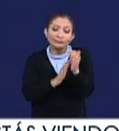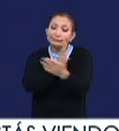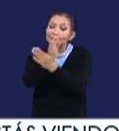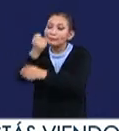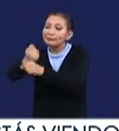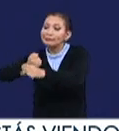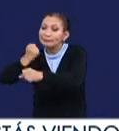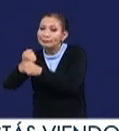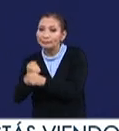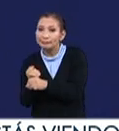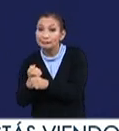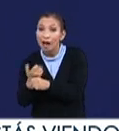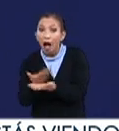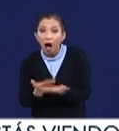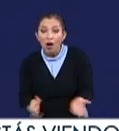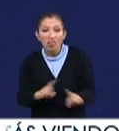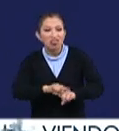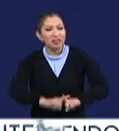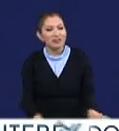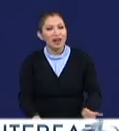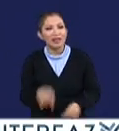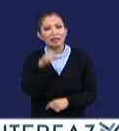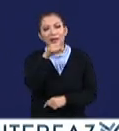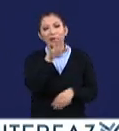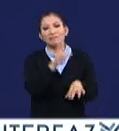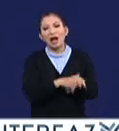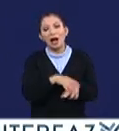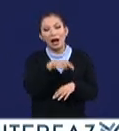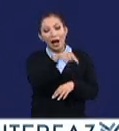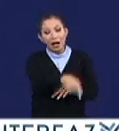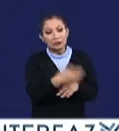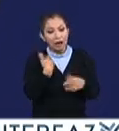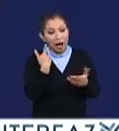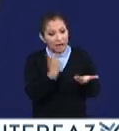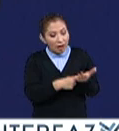lo puse en práctica. Pero ahora cada vez más hay cosas